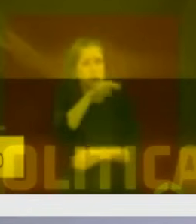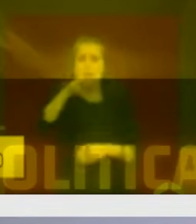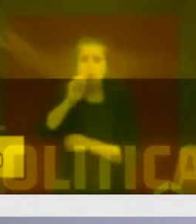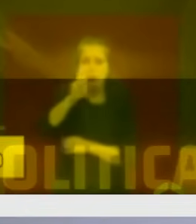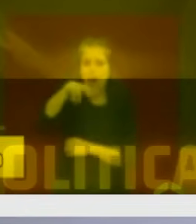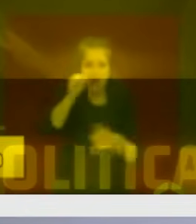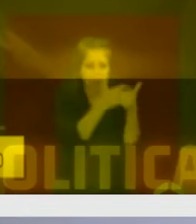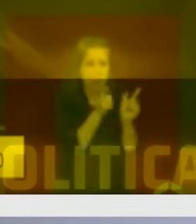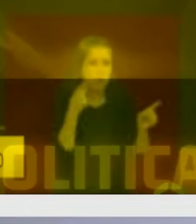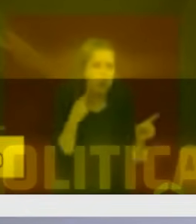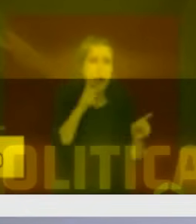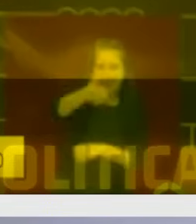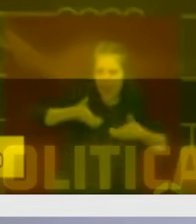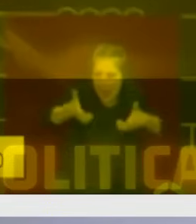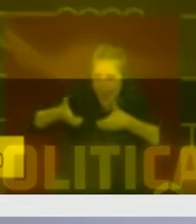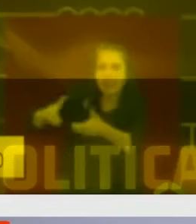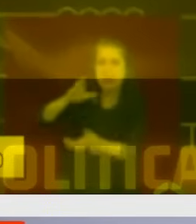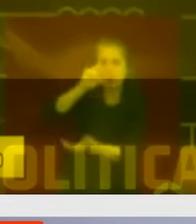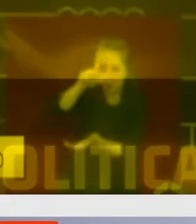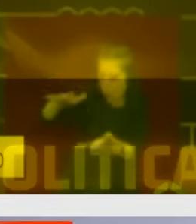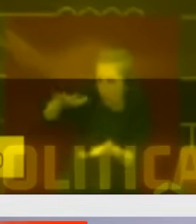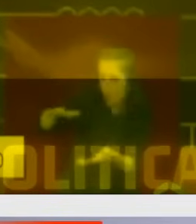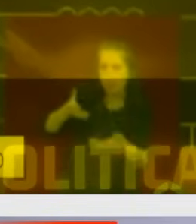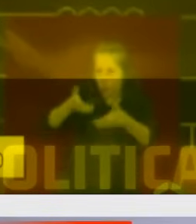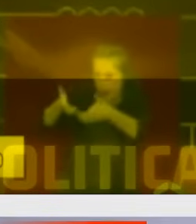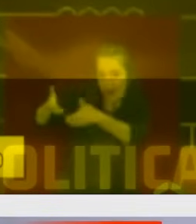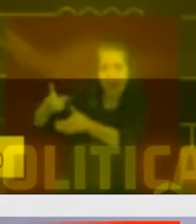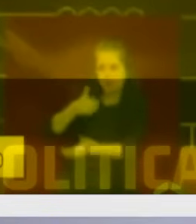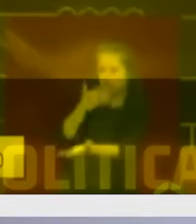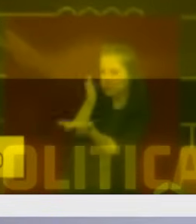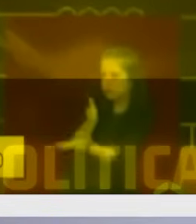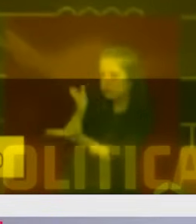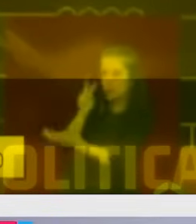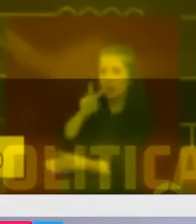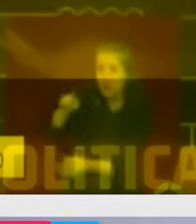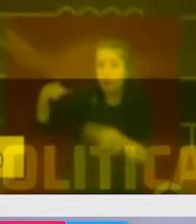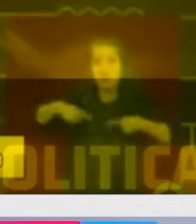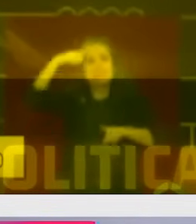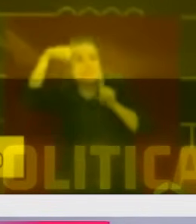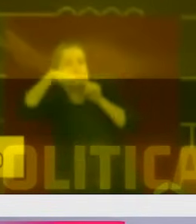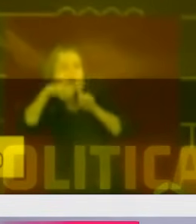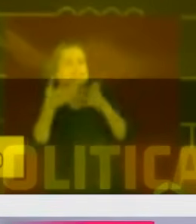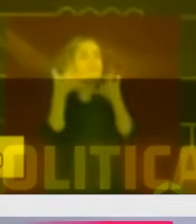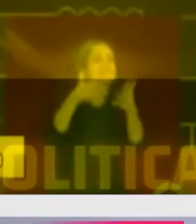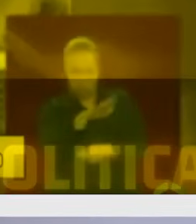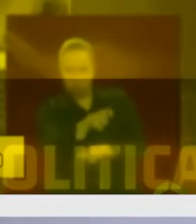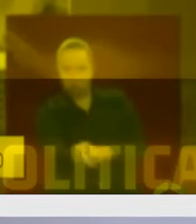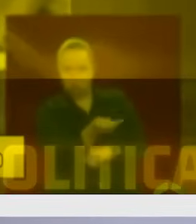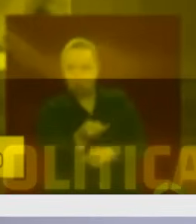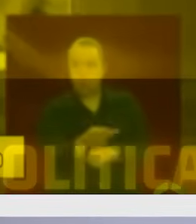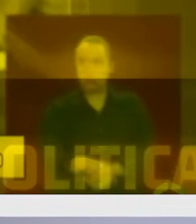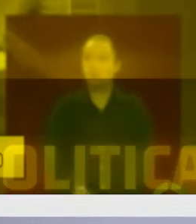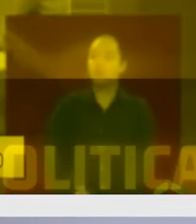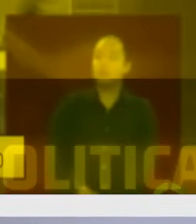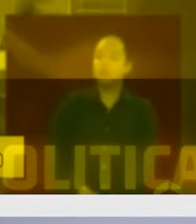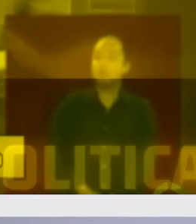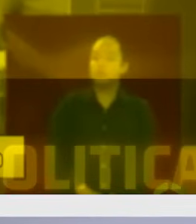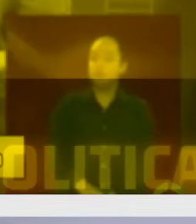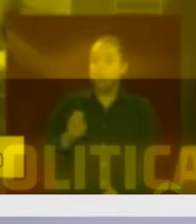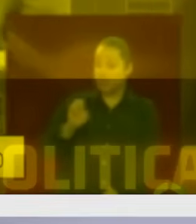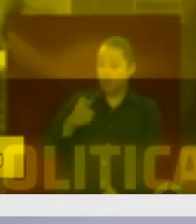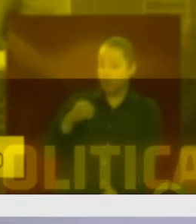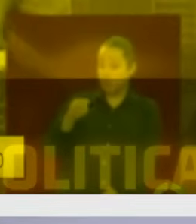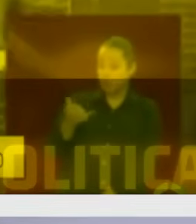última palabra para hacer alguna obra, pues son las alcaldías. Y entonces él no puede evadir su responsabilidad de ser,